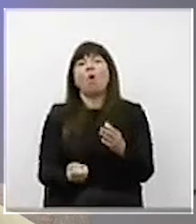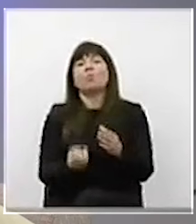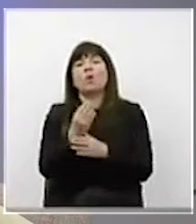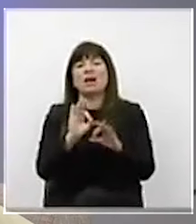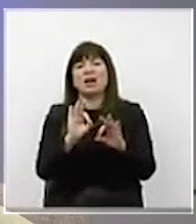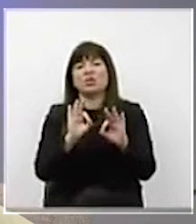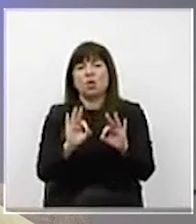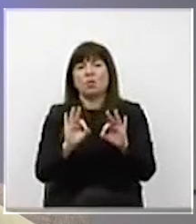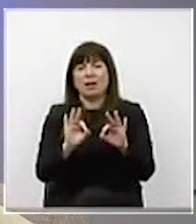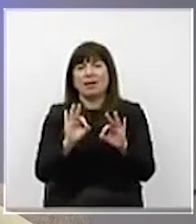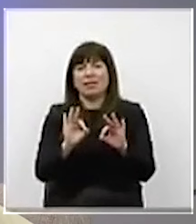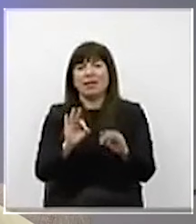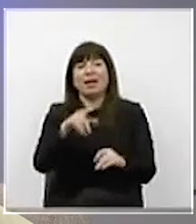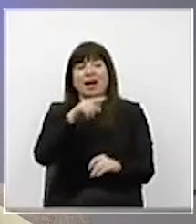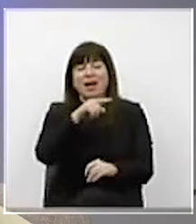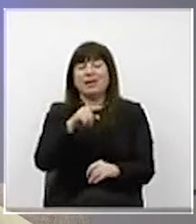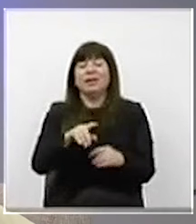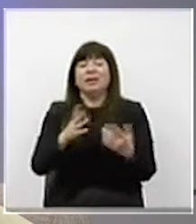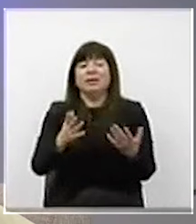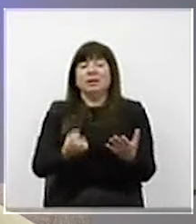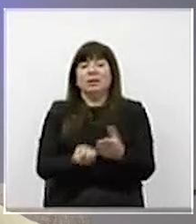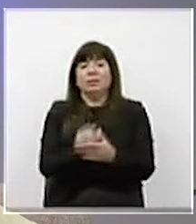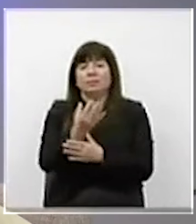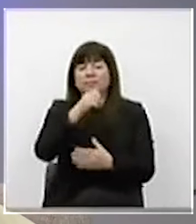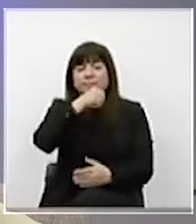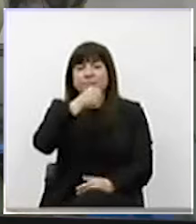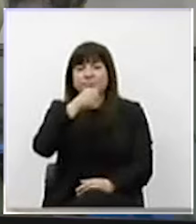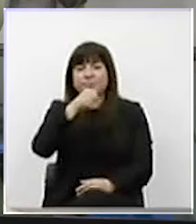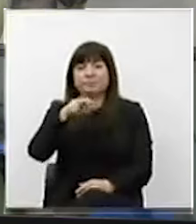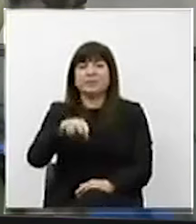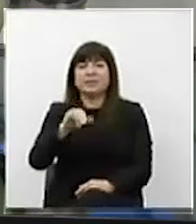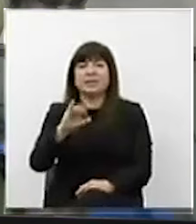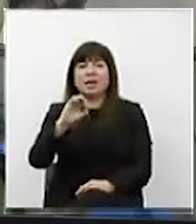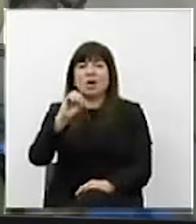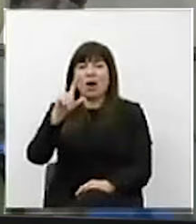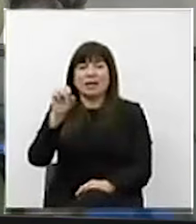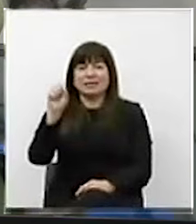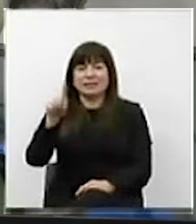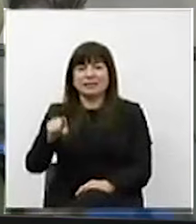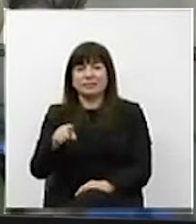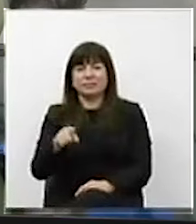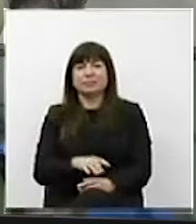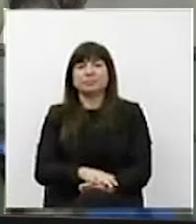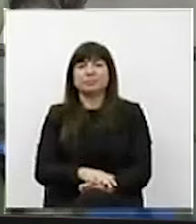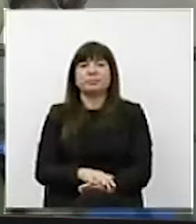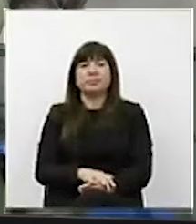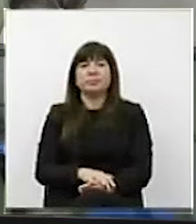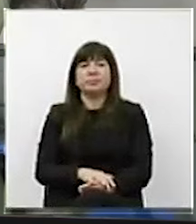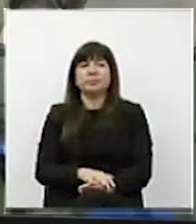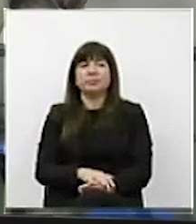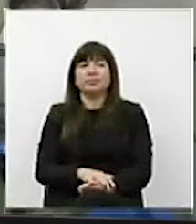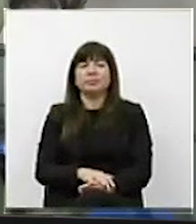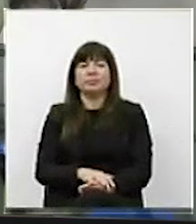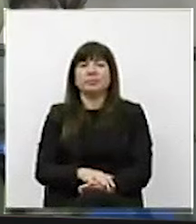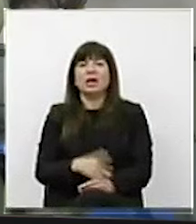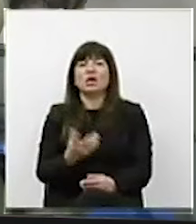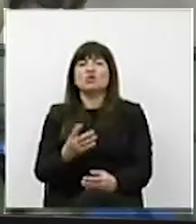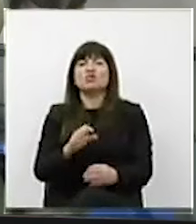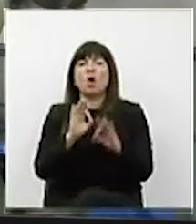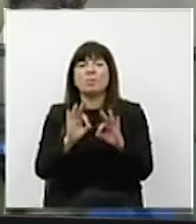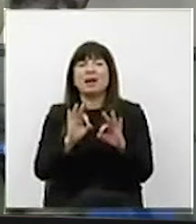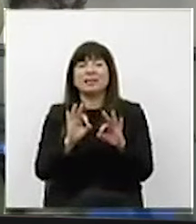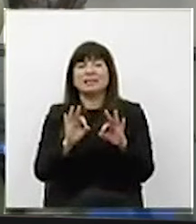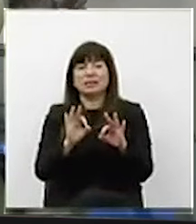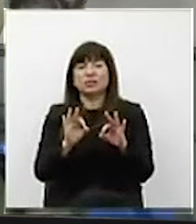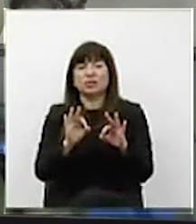una de las entrevistas que tú mencionabas, Sebastián, de Nicolás, que sacó roncha el fin de semana, digamos, en el fondo, si la